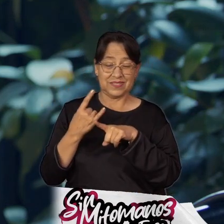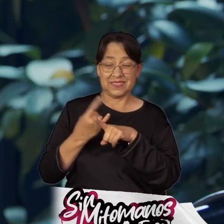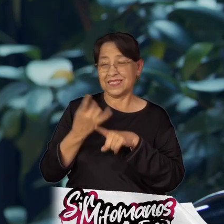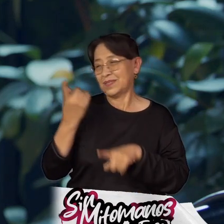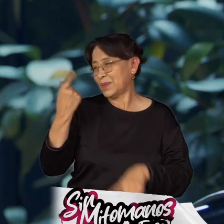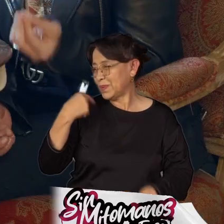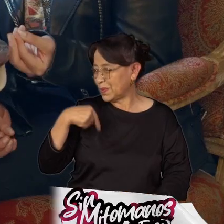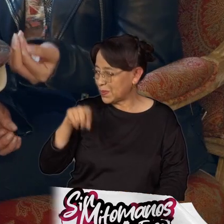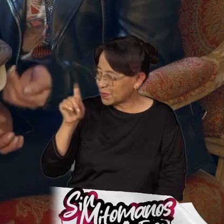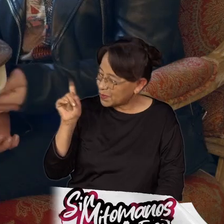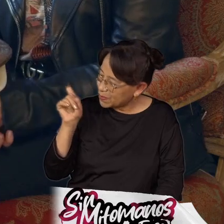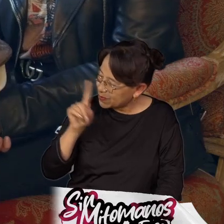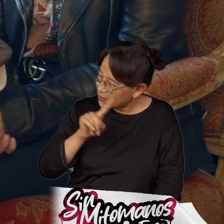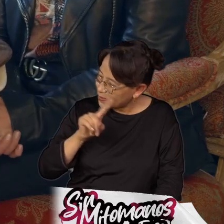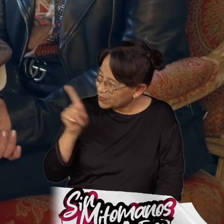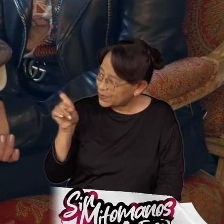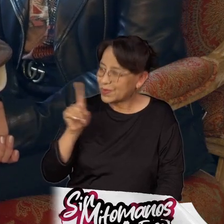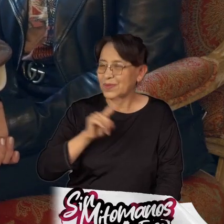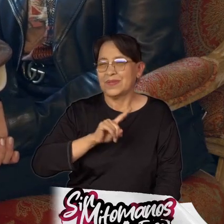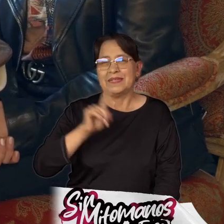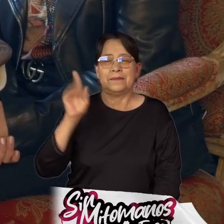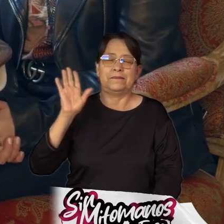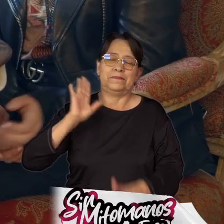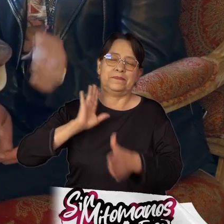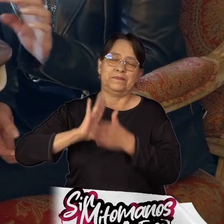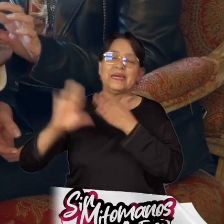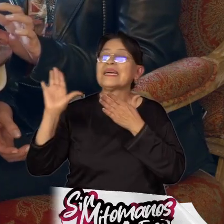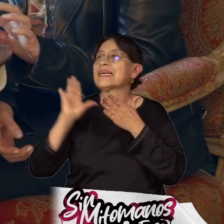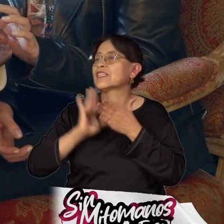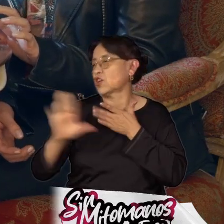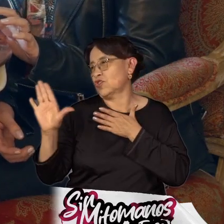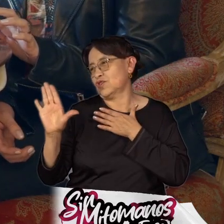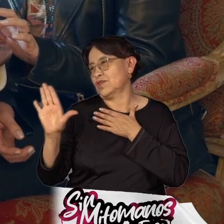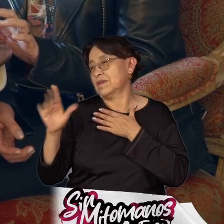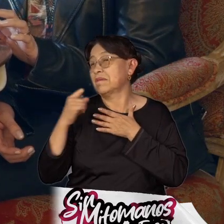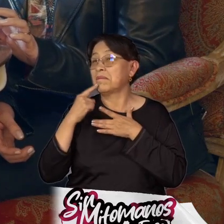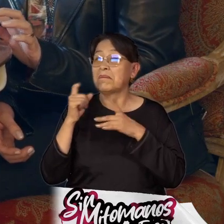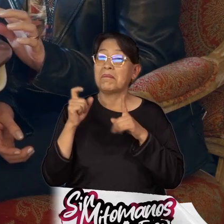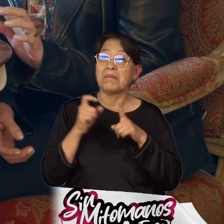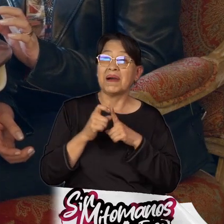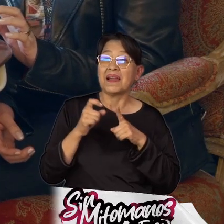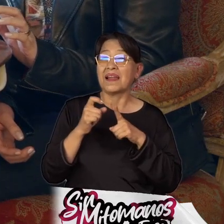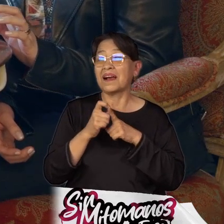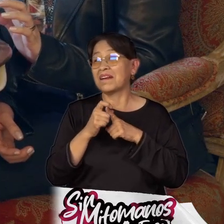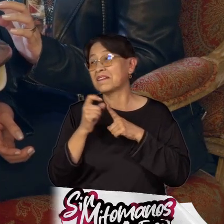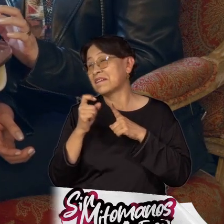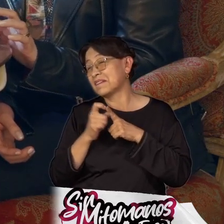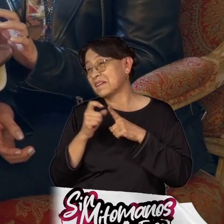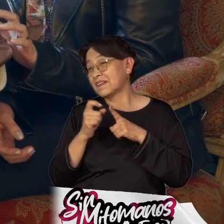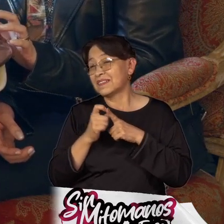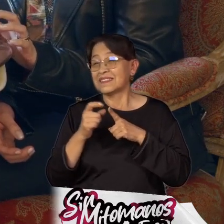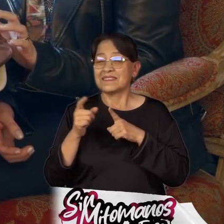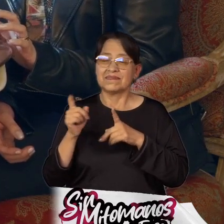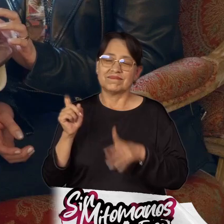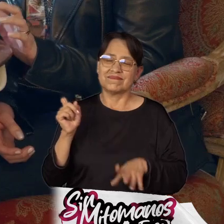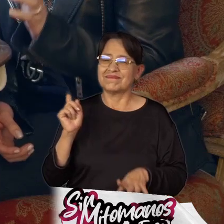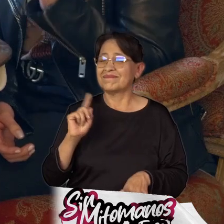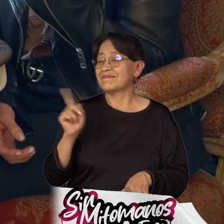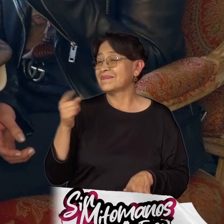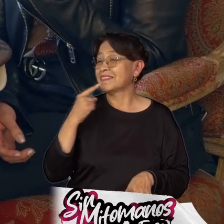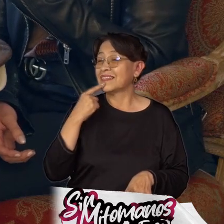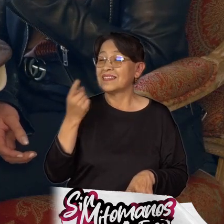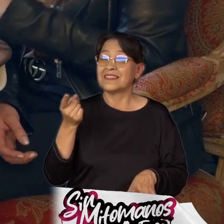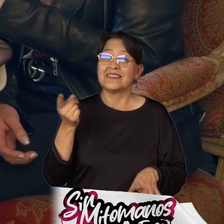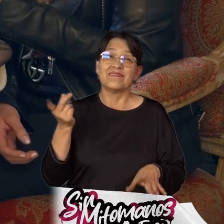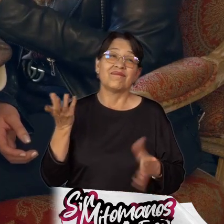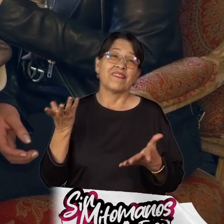palabra discriminación. Amor, aquí no. sí. No, Sí. perdóname, pero es que a veces están usando esa palabra ahí para... Yo sí, estoy para de acuerdo, pero en